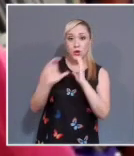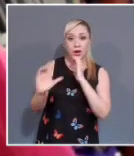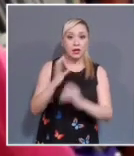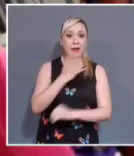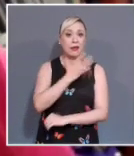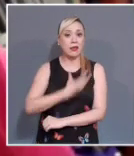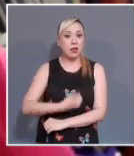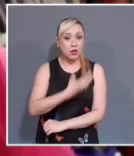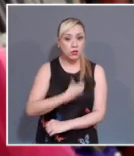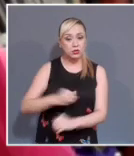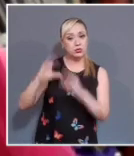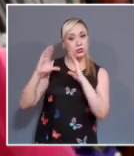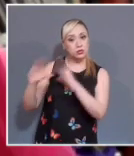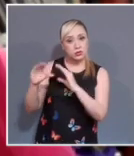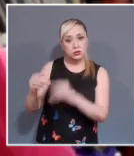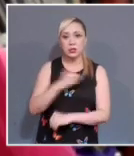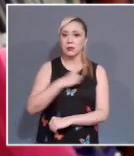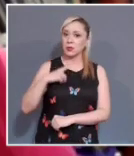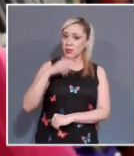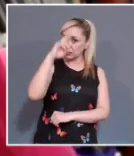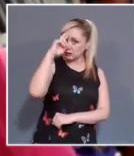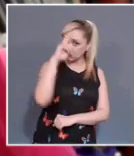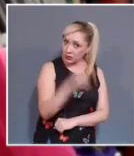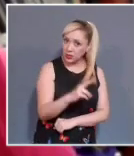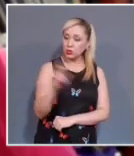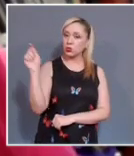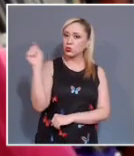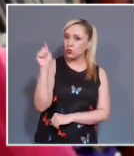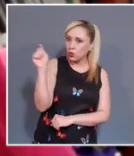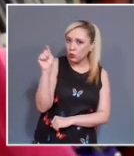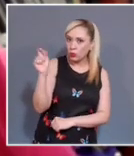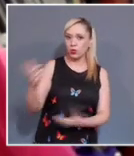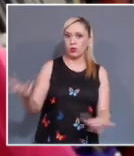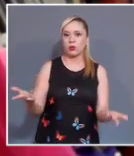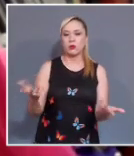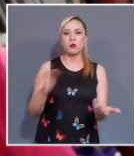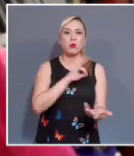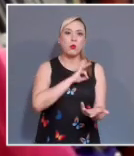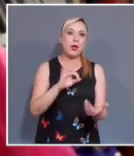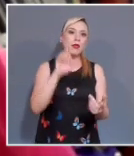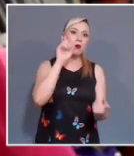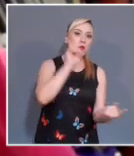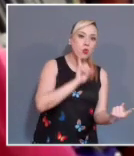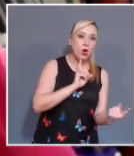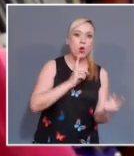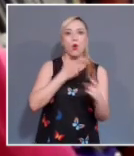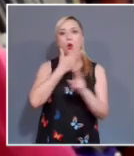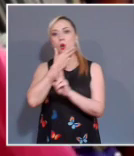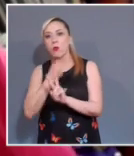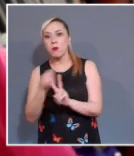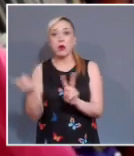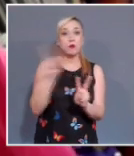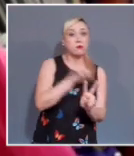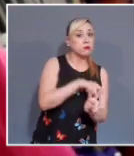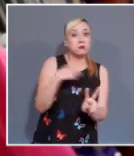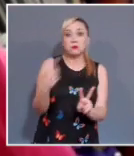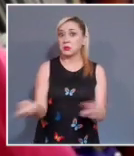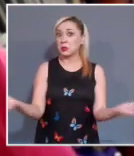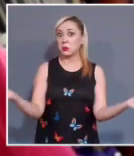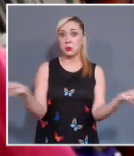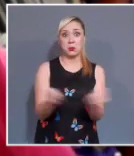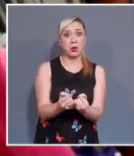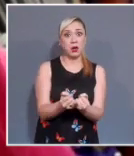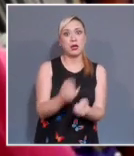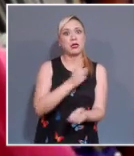puede recibir violencia una jovencita que lo puede hacer un joven. Entonces es muy importante que nosotros tengamos